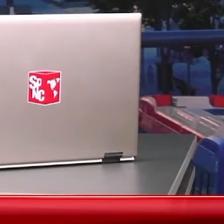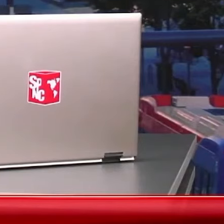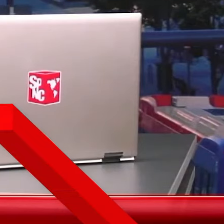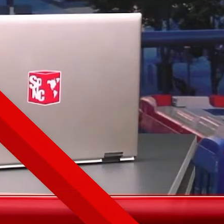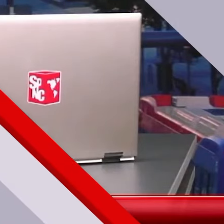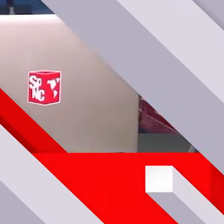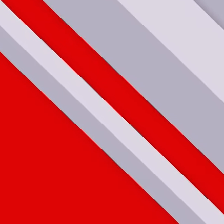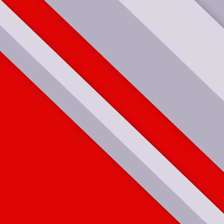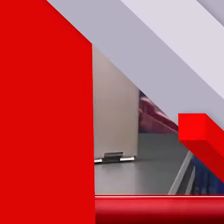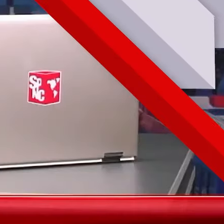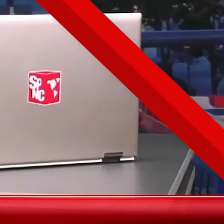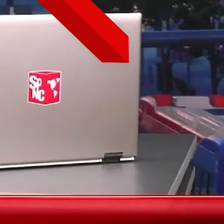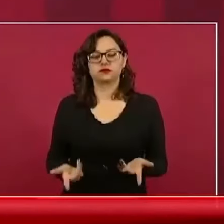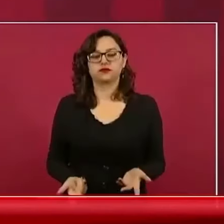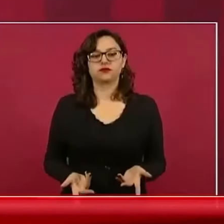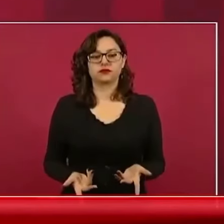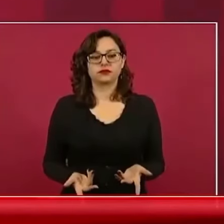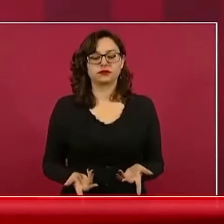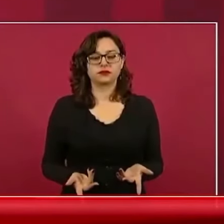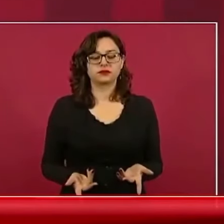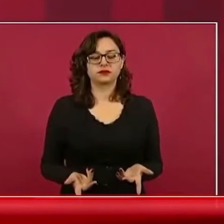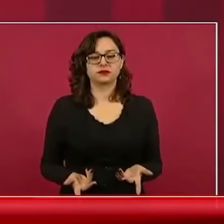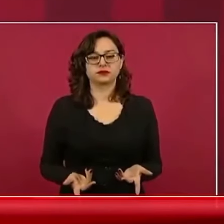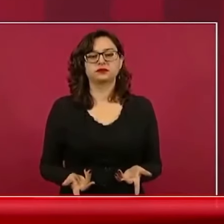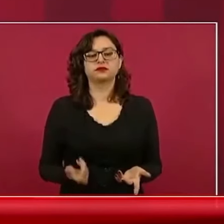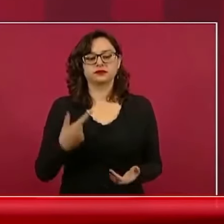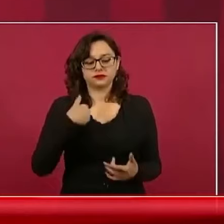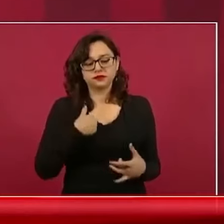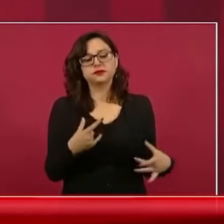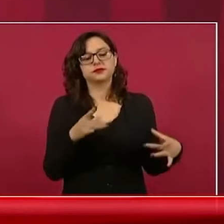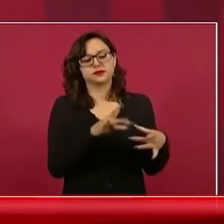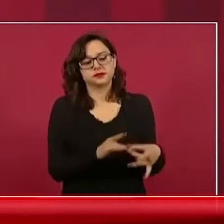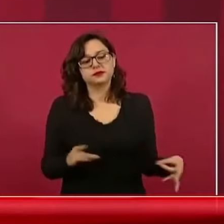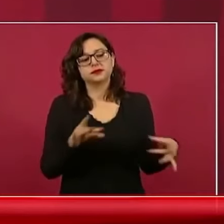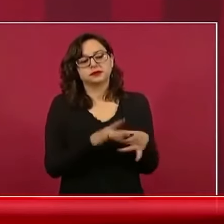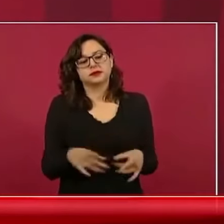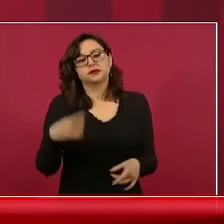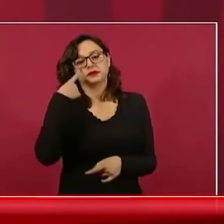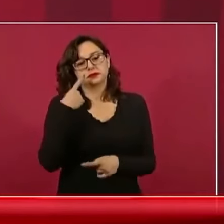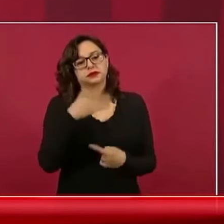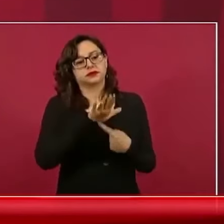presidente de mexico ya les expliqué